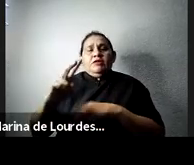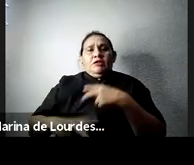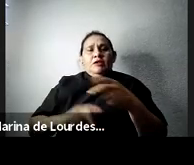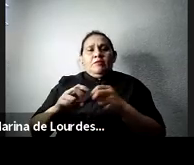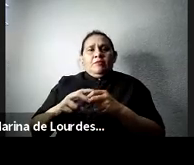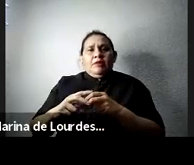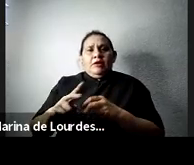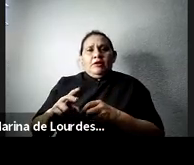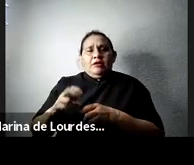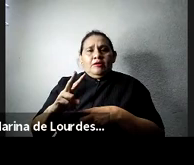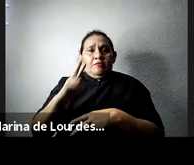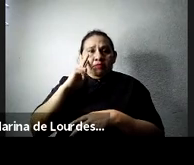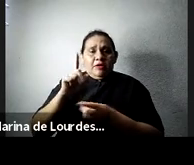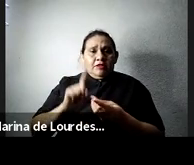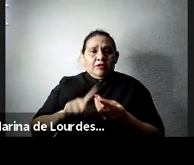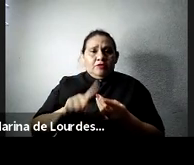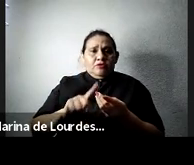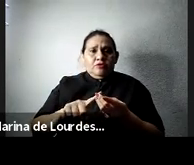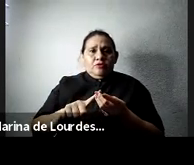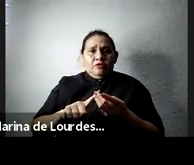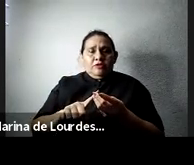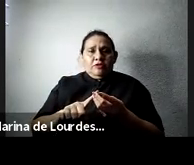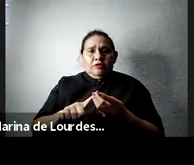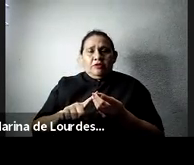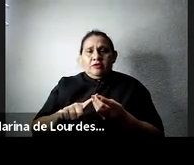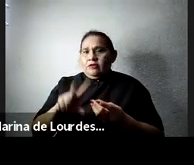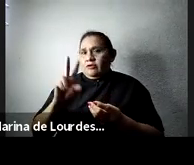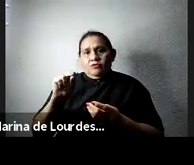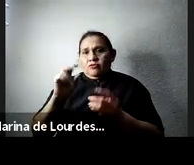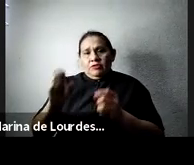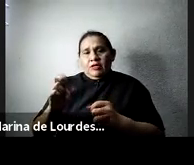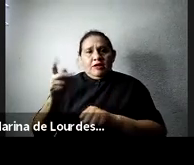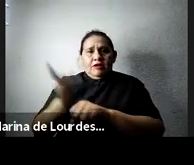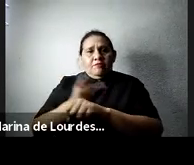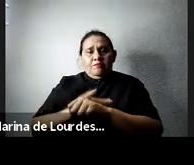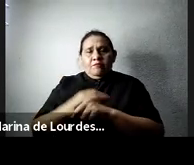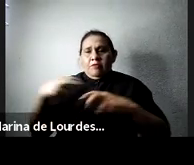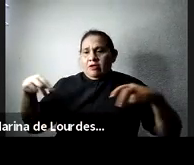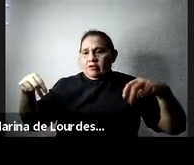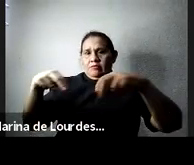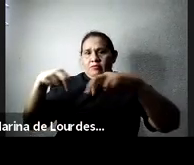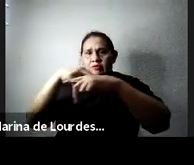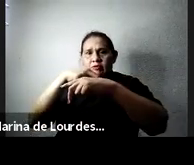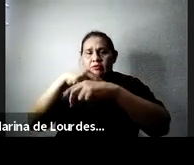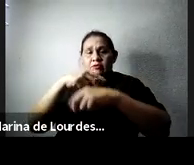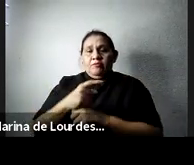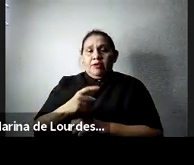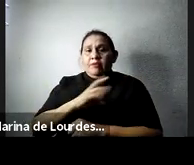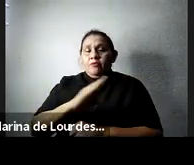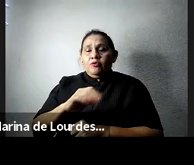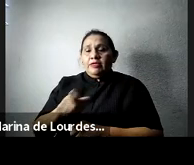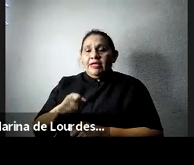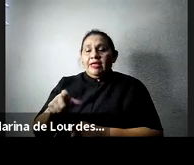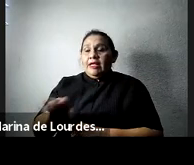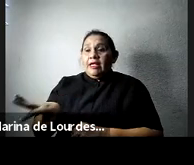dónde se guía, justo hacia donde no está el cruce peatonal. Para poder encontrar la raya del